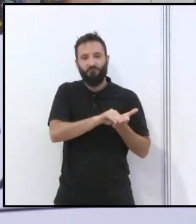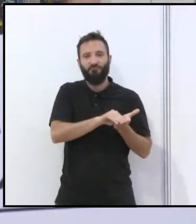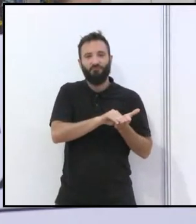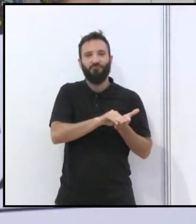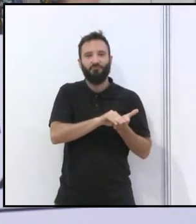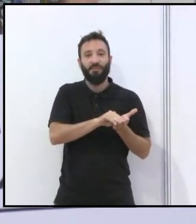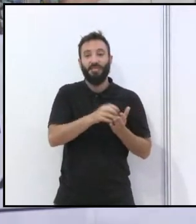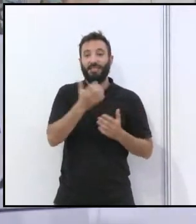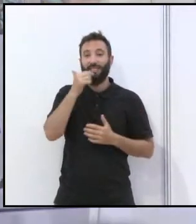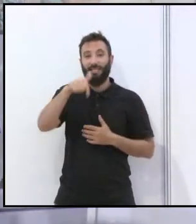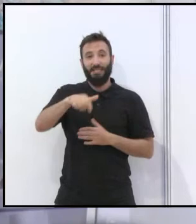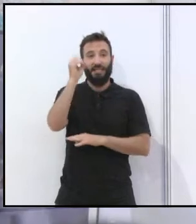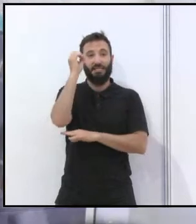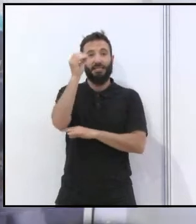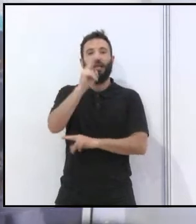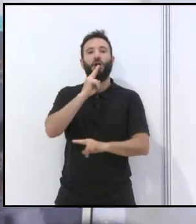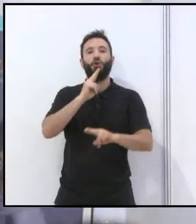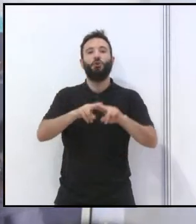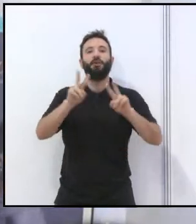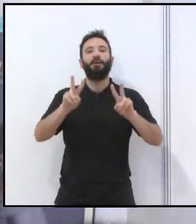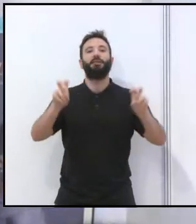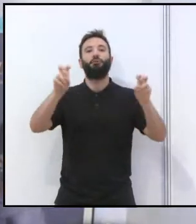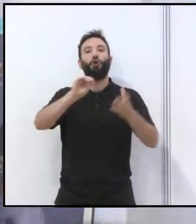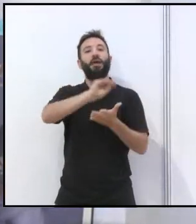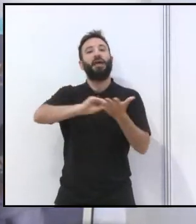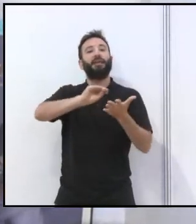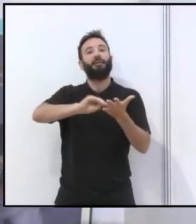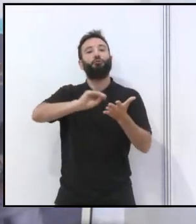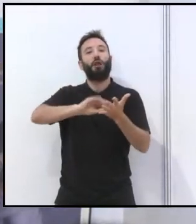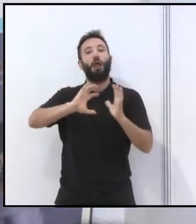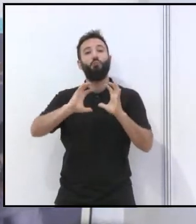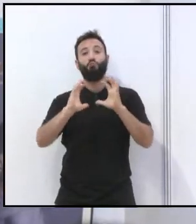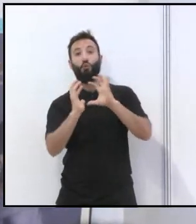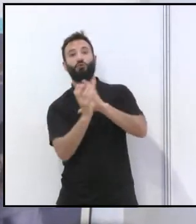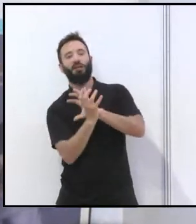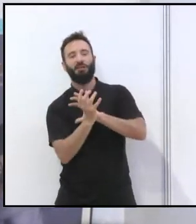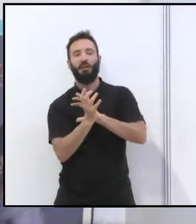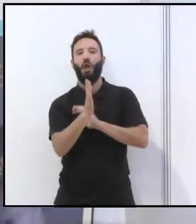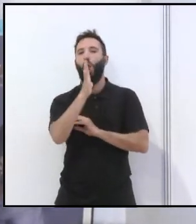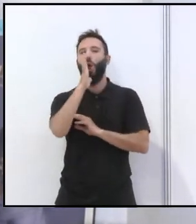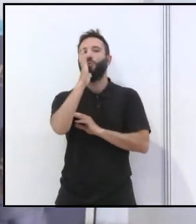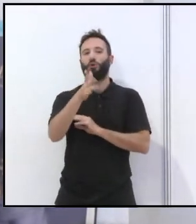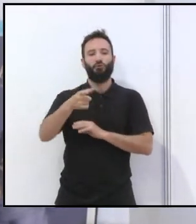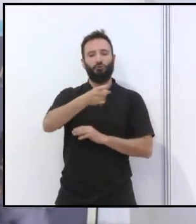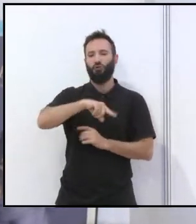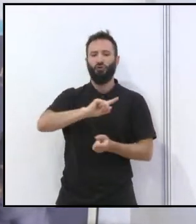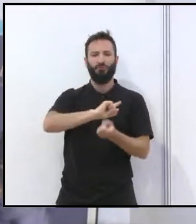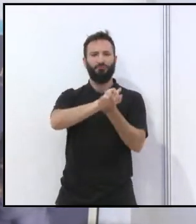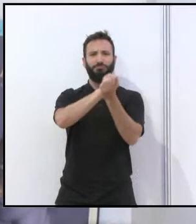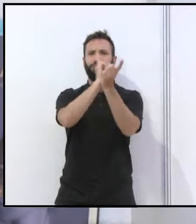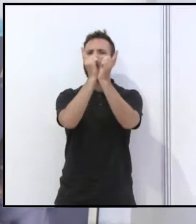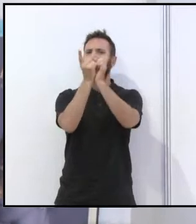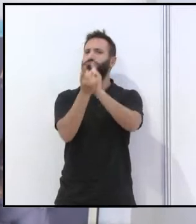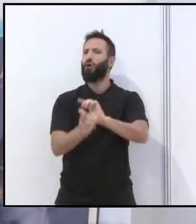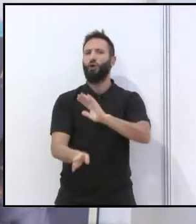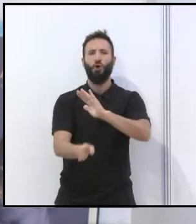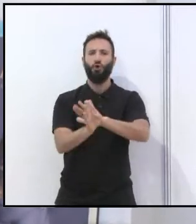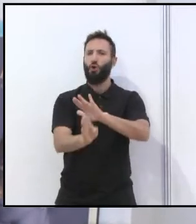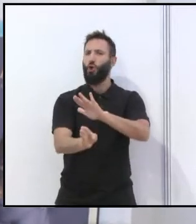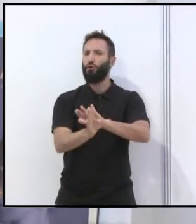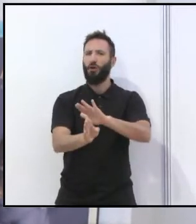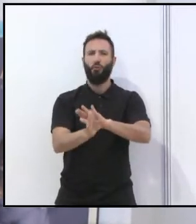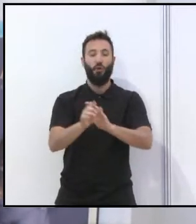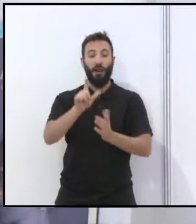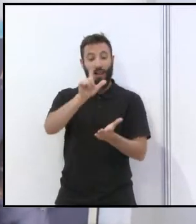Si esta charla se llama Escrituras Mutantes, es efectivamente porque estamos en permanente cambio. Todo está en permanente cambio. Y